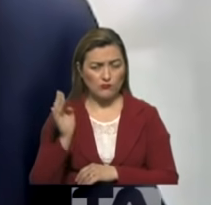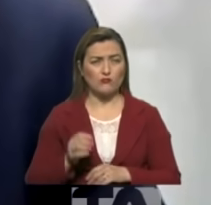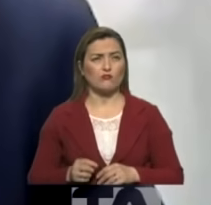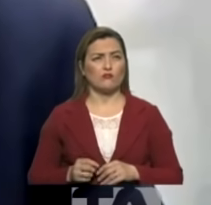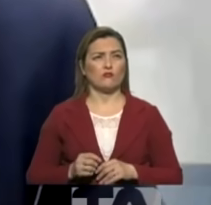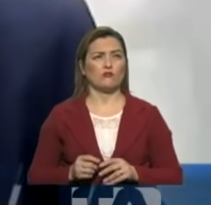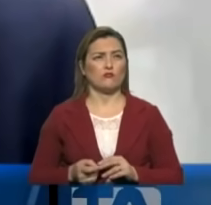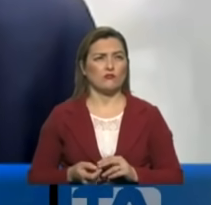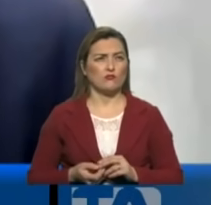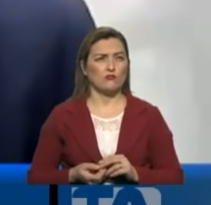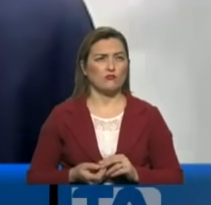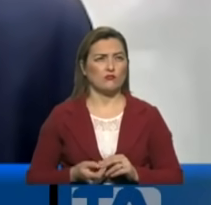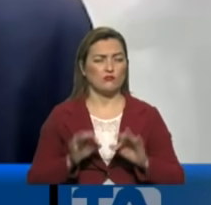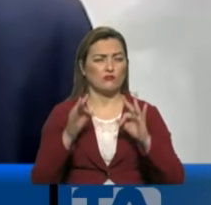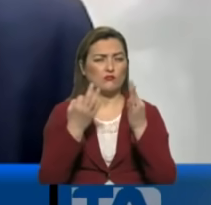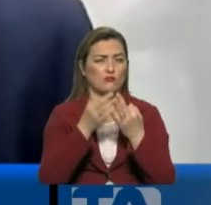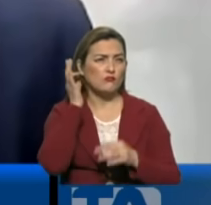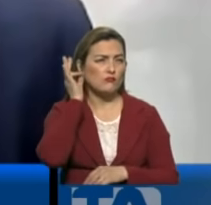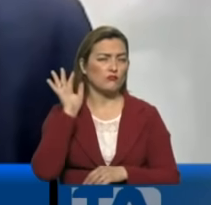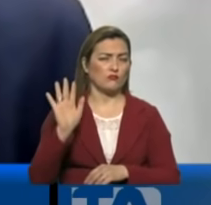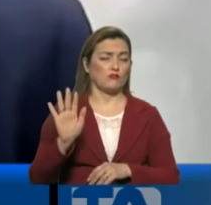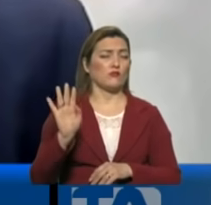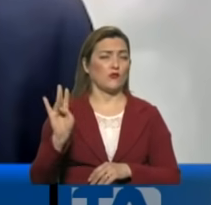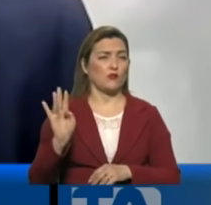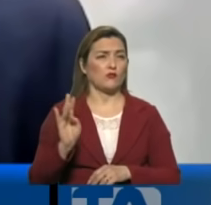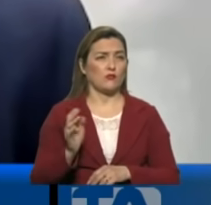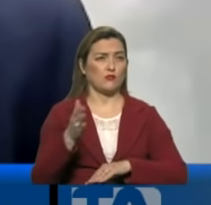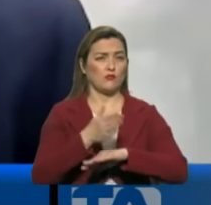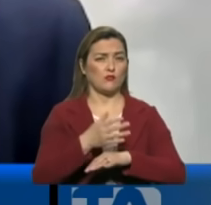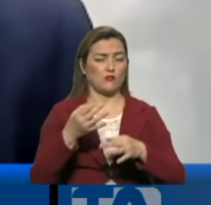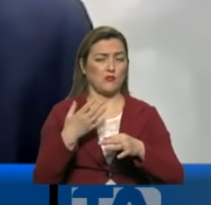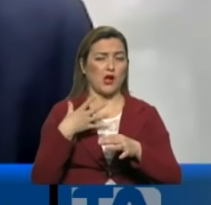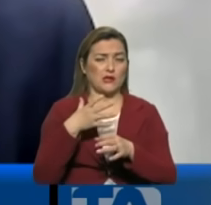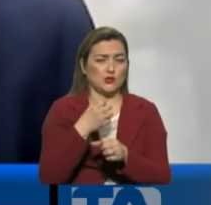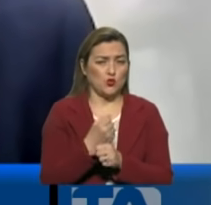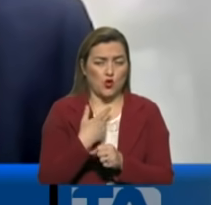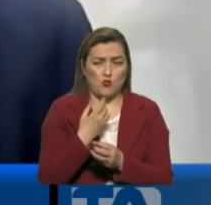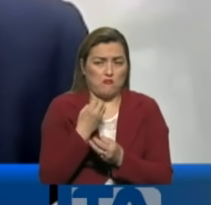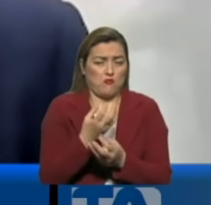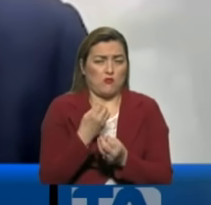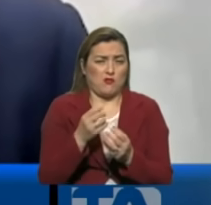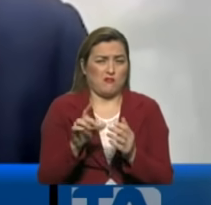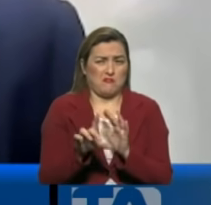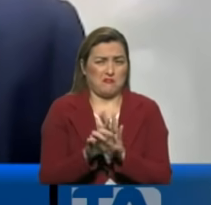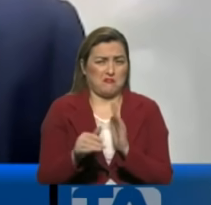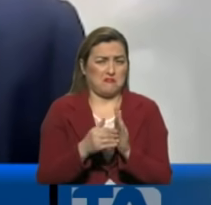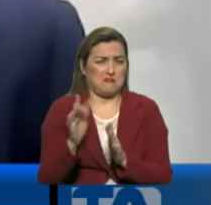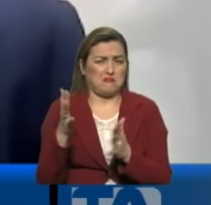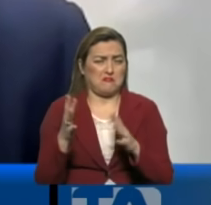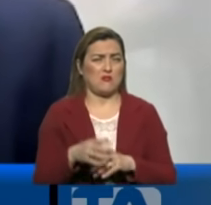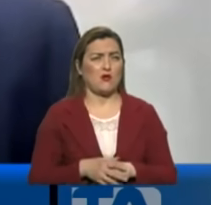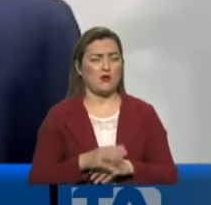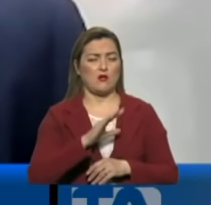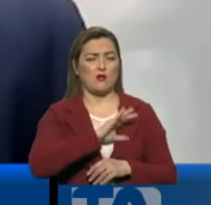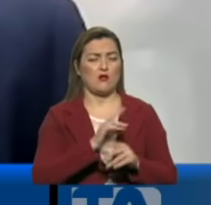Mire, son familiares de mi esposa. De hecho, yo lo mencioné en la Comisión de Seguridad y no hay ninguna ilegalidad. Aquí en el municipio, aquí